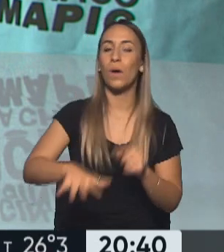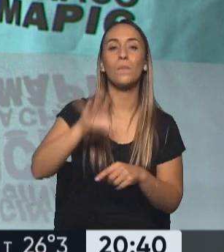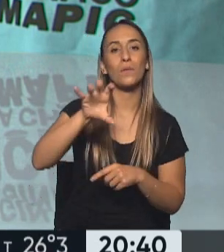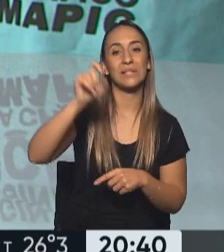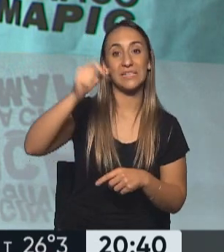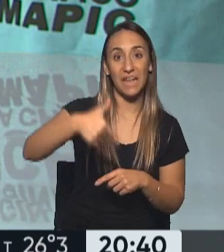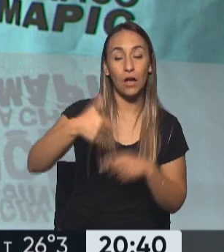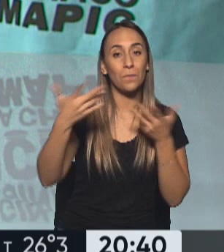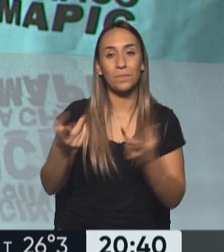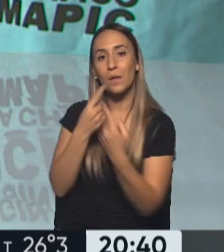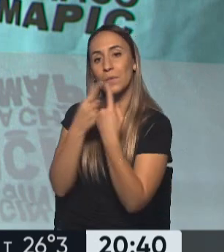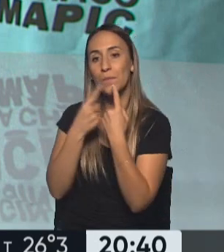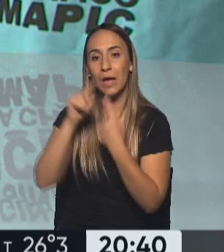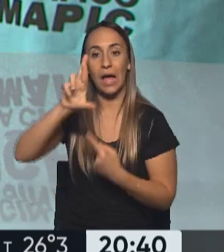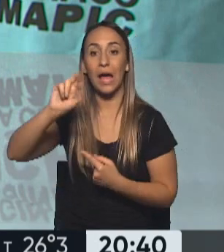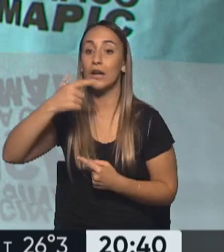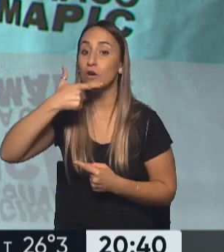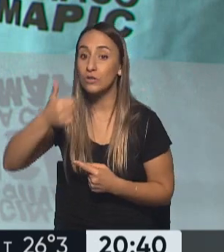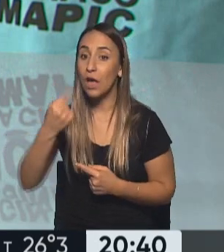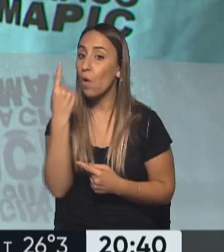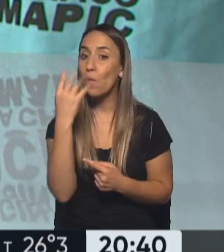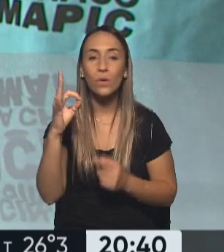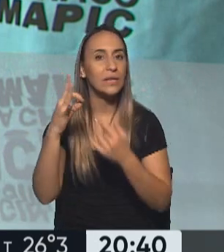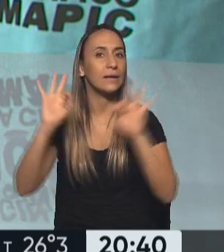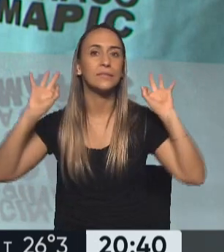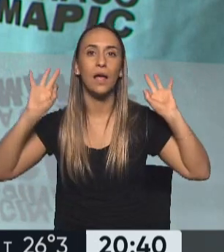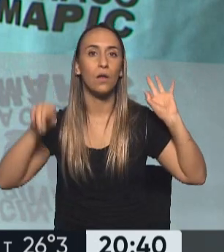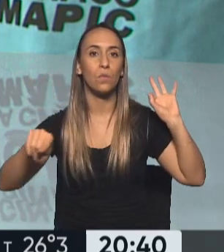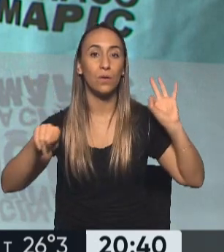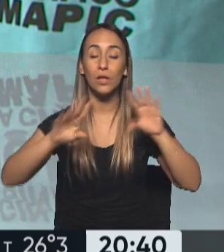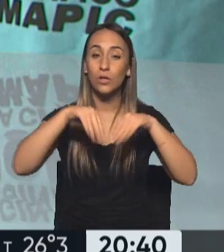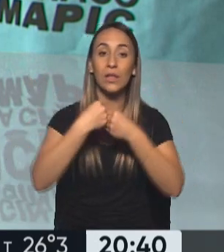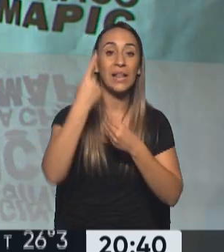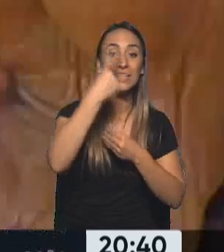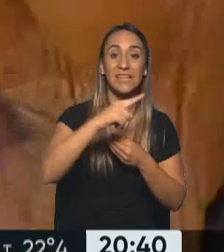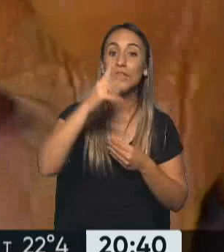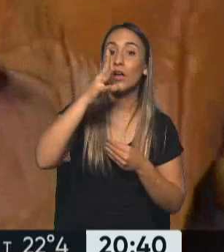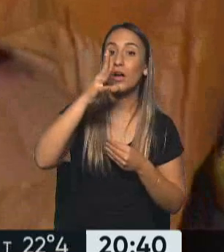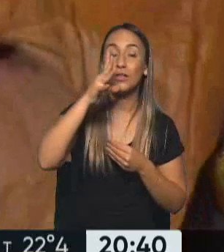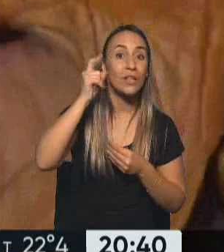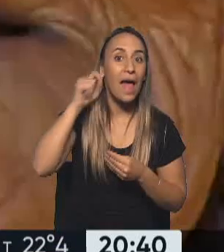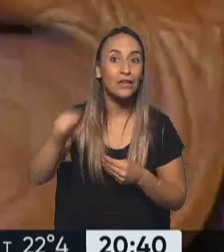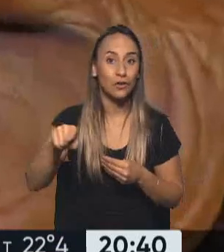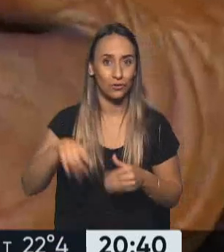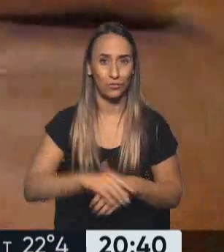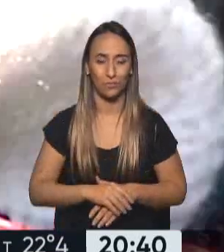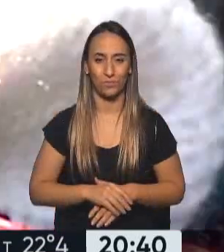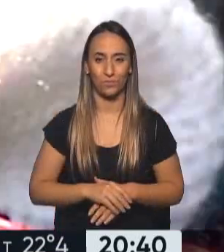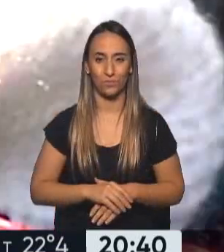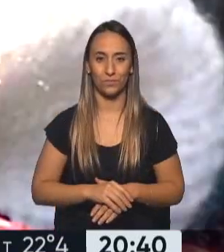pudimos entrevistar a Rosa Grillo, única sobreviviente de 114 años.